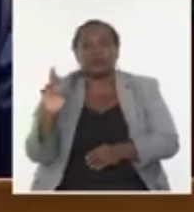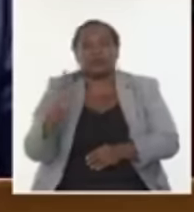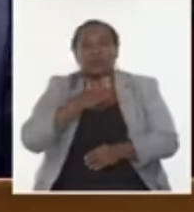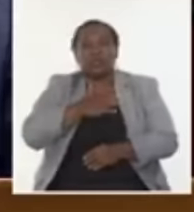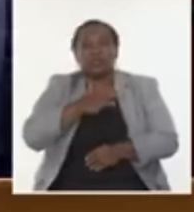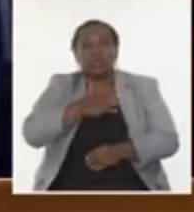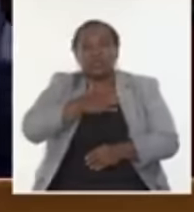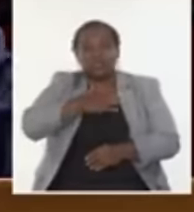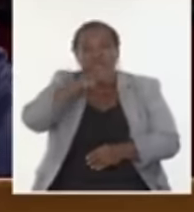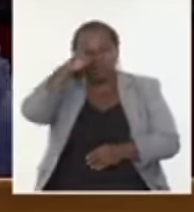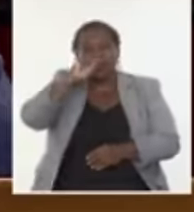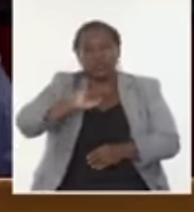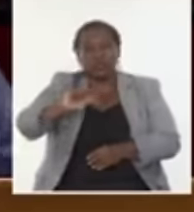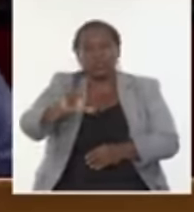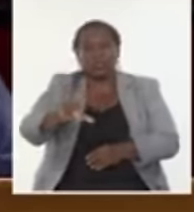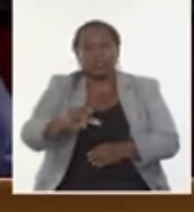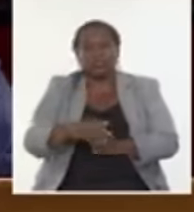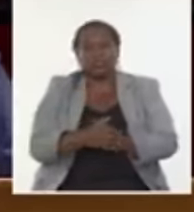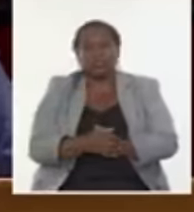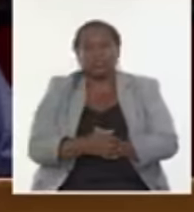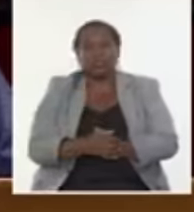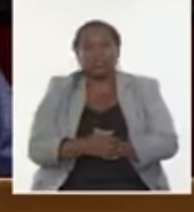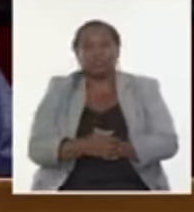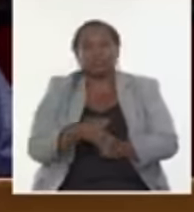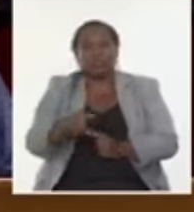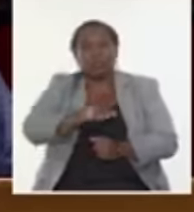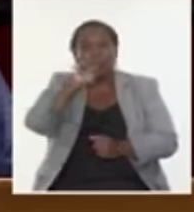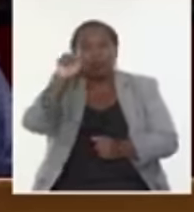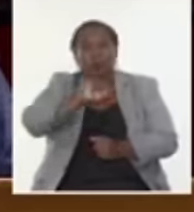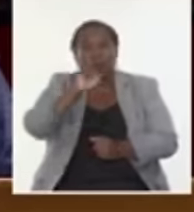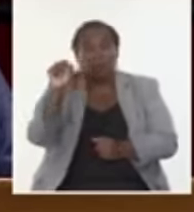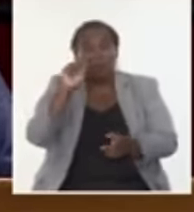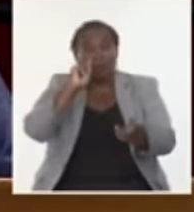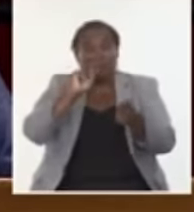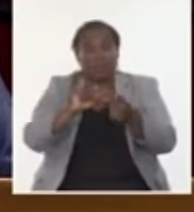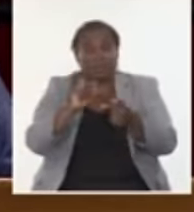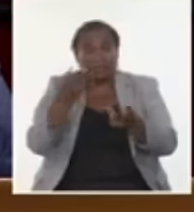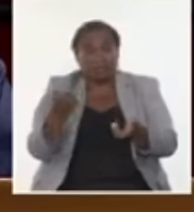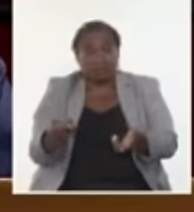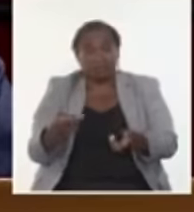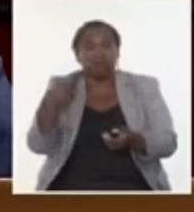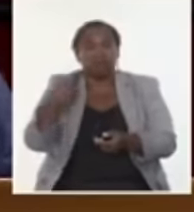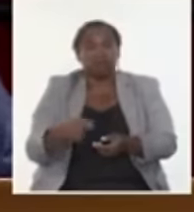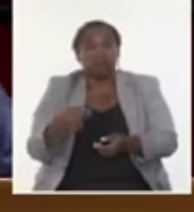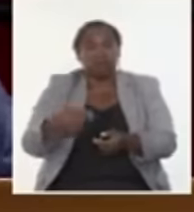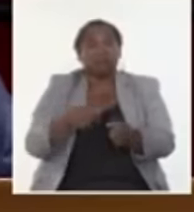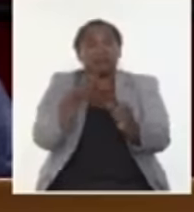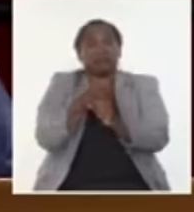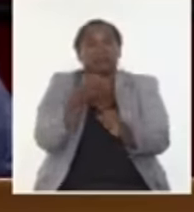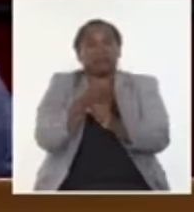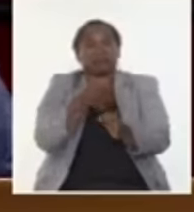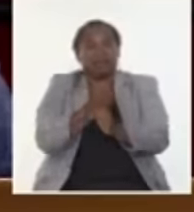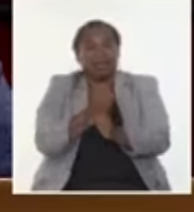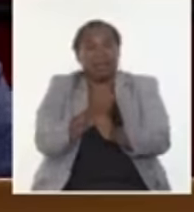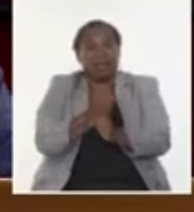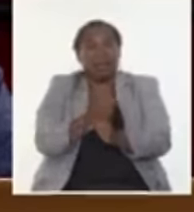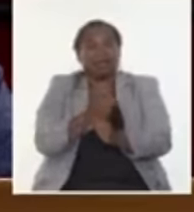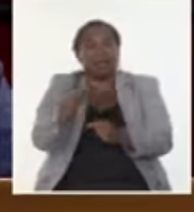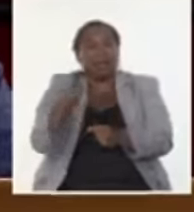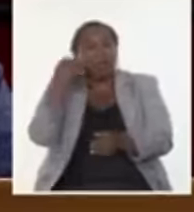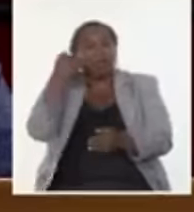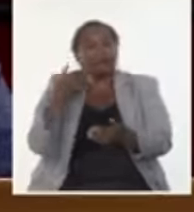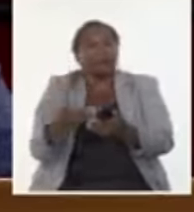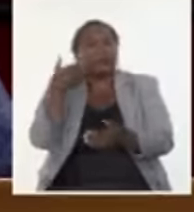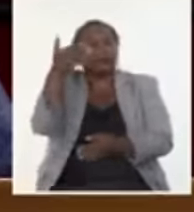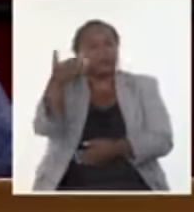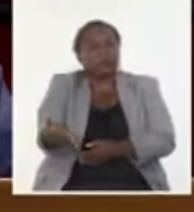patria socialista. Para alcanzar los objetivos propuestos debemos trabajar con optimismo,